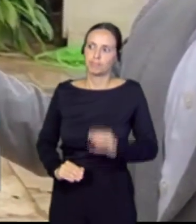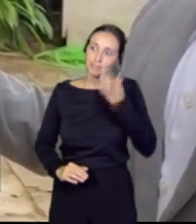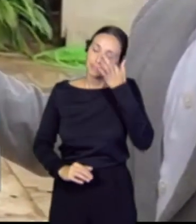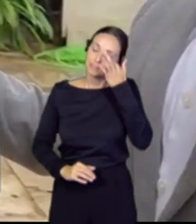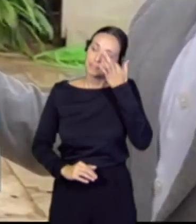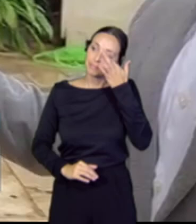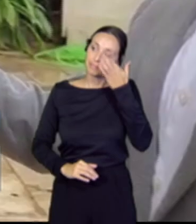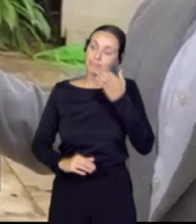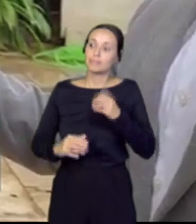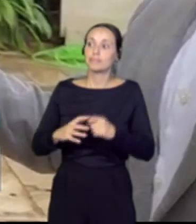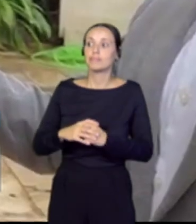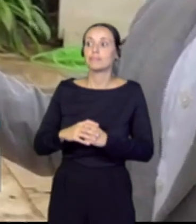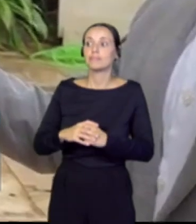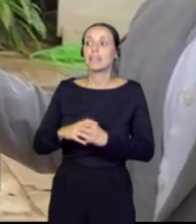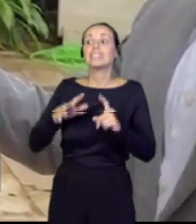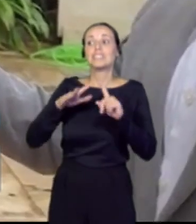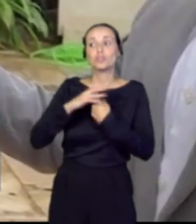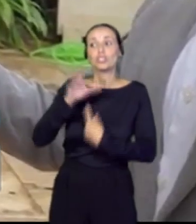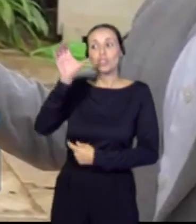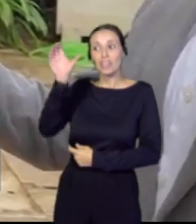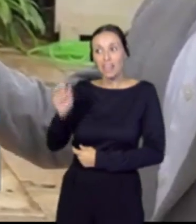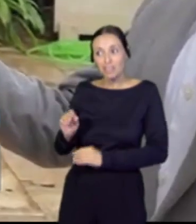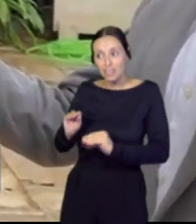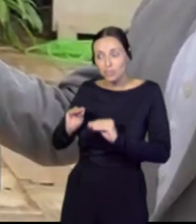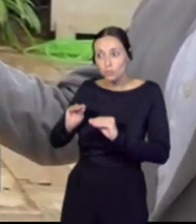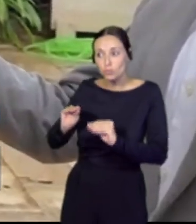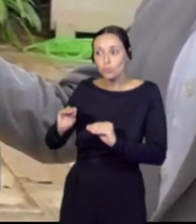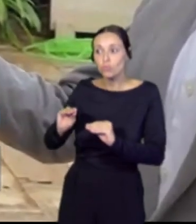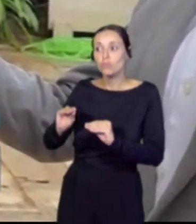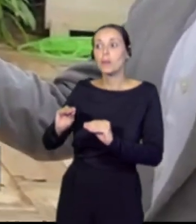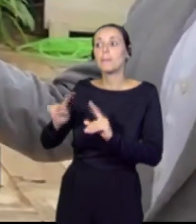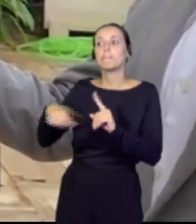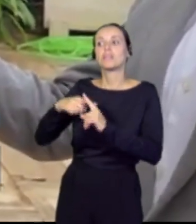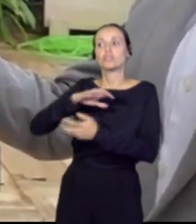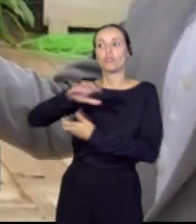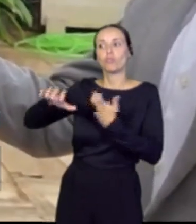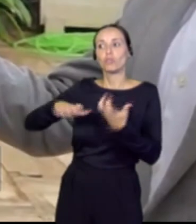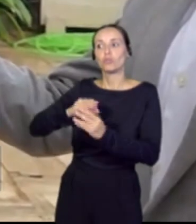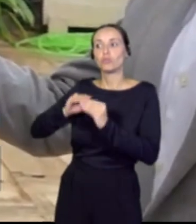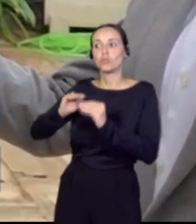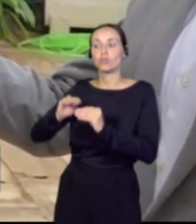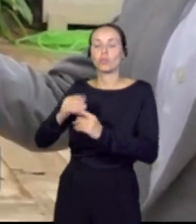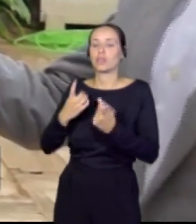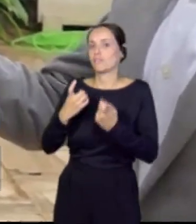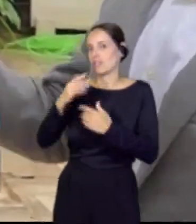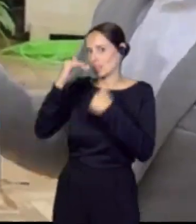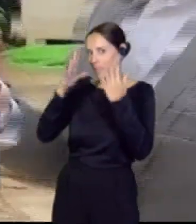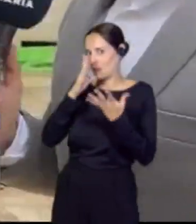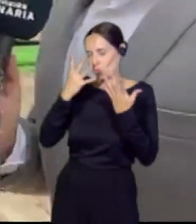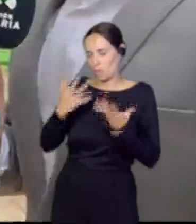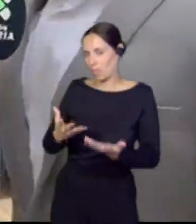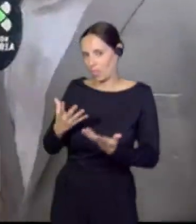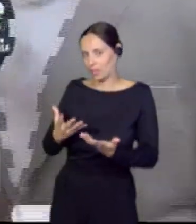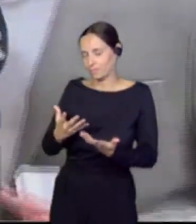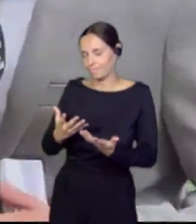La situación de constitución africana, la responsabilidad política, los conflictos políticos, es más necesario.